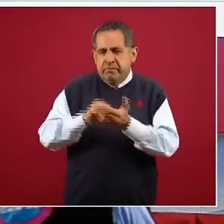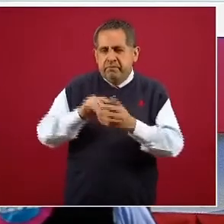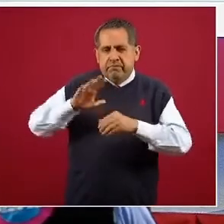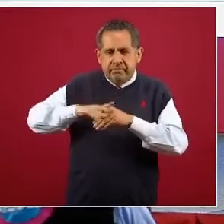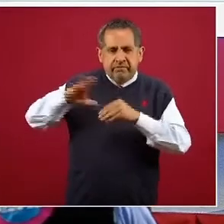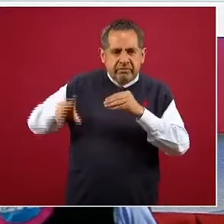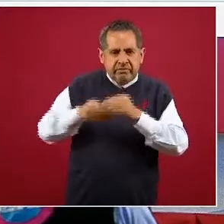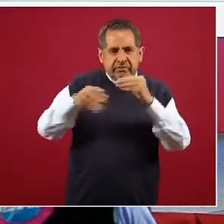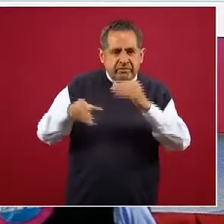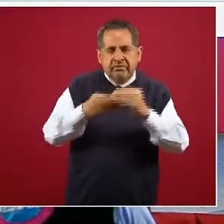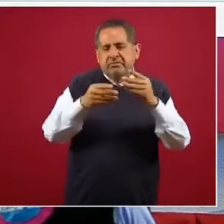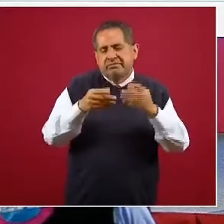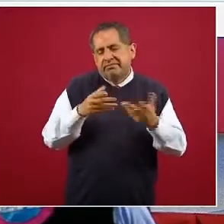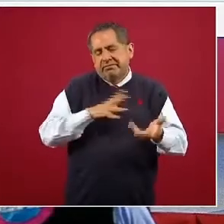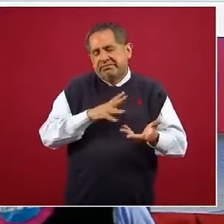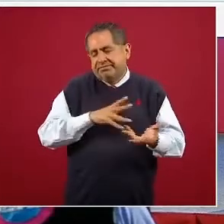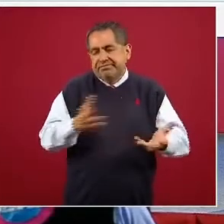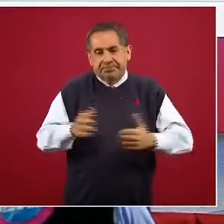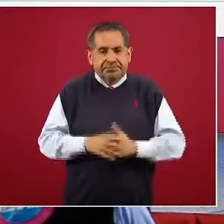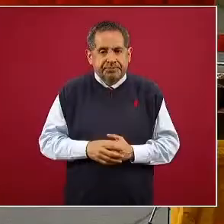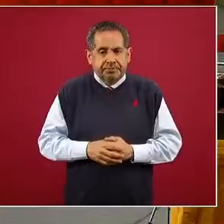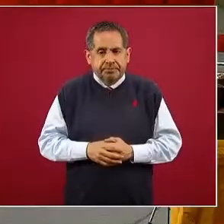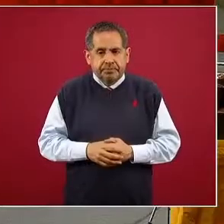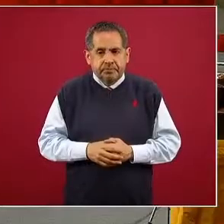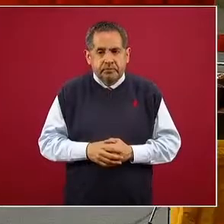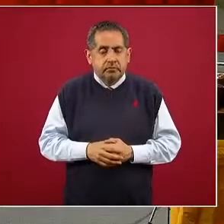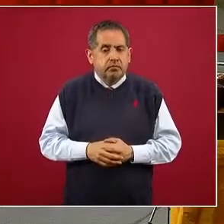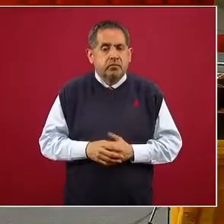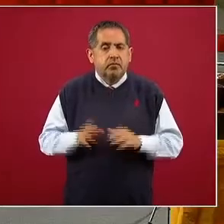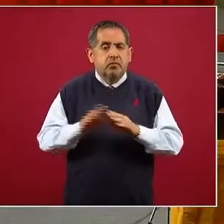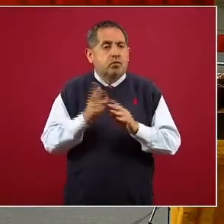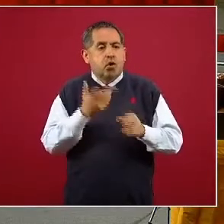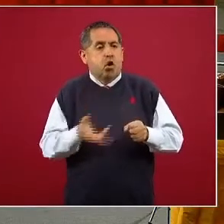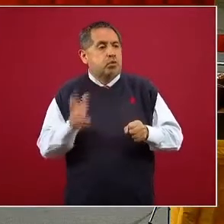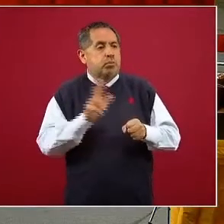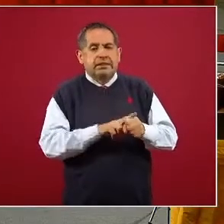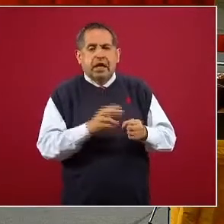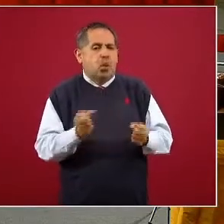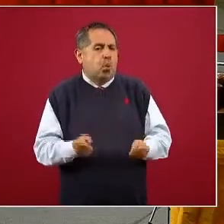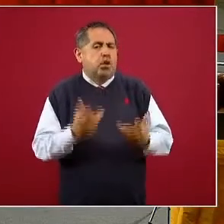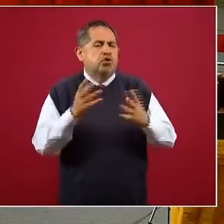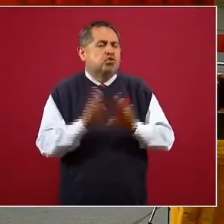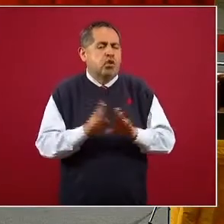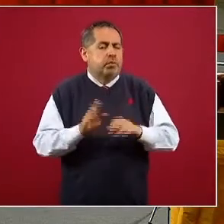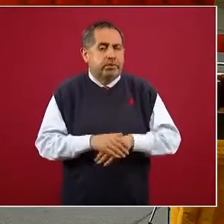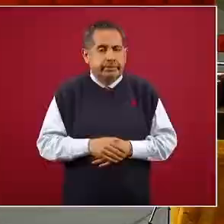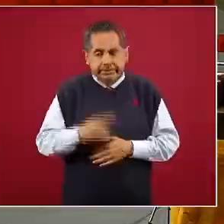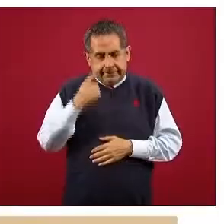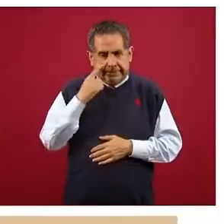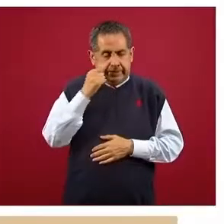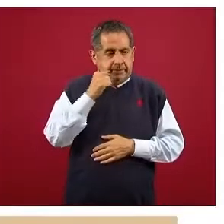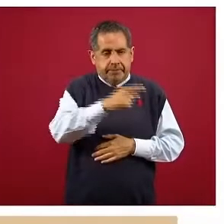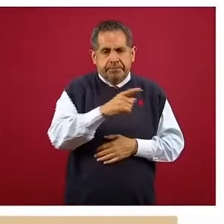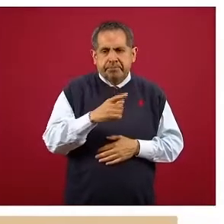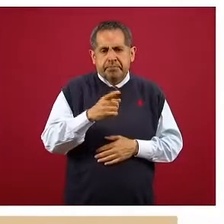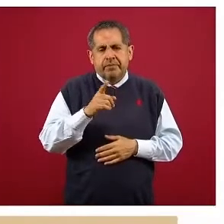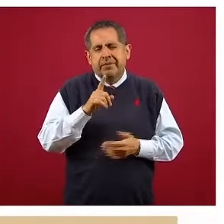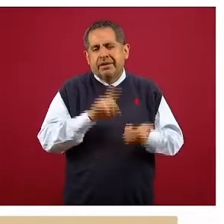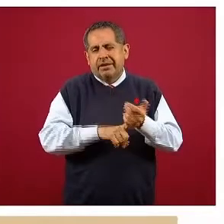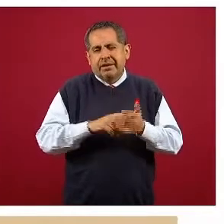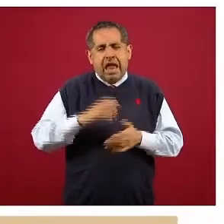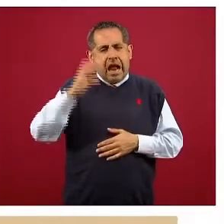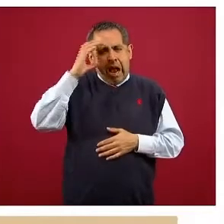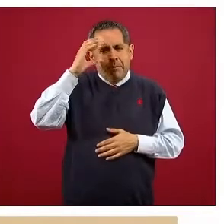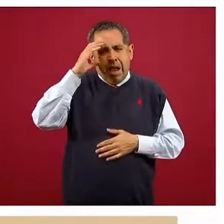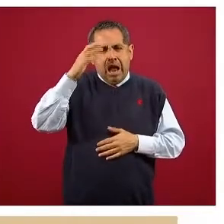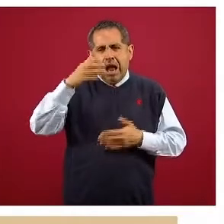desde el inicio de la epidemia. Veamos la ocupación hospitalaria. Siempre vemos primero las camas generales, que